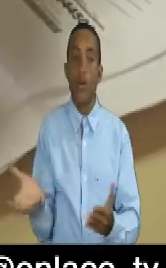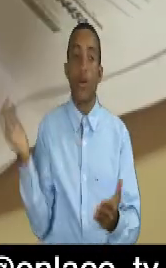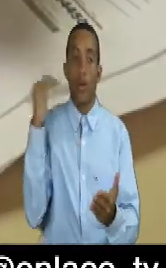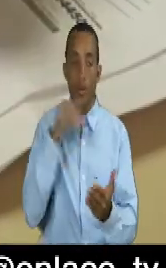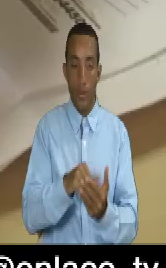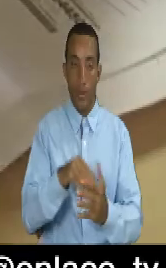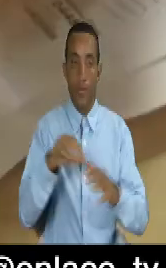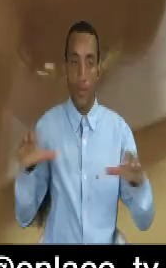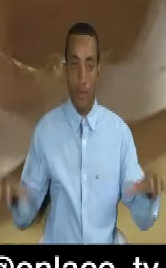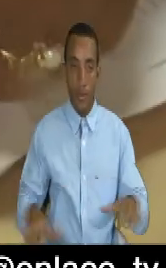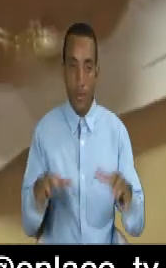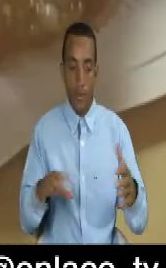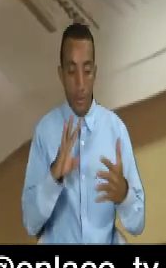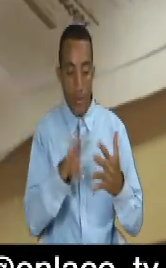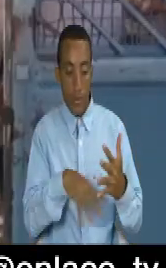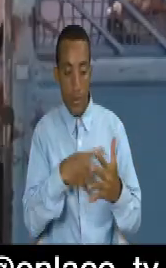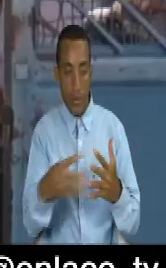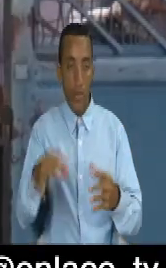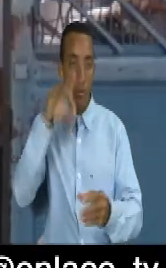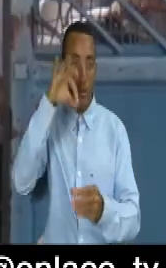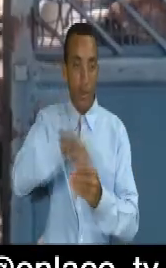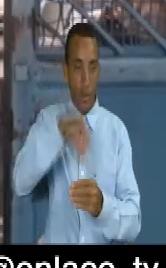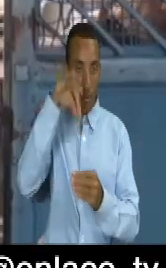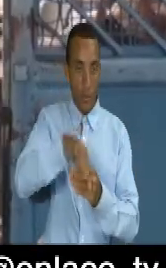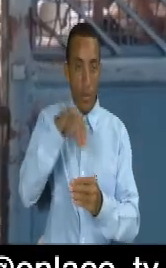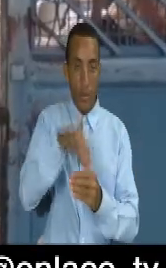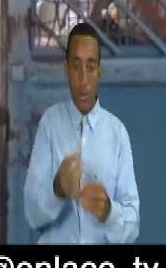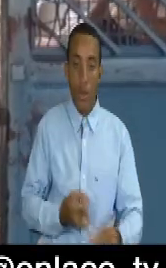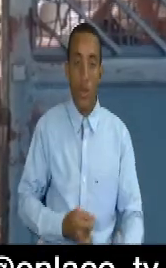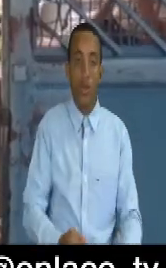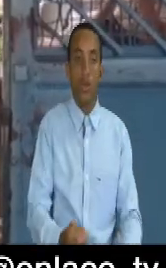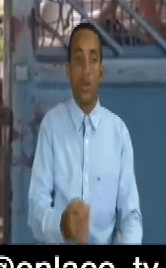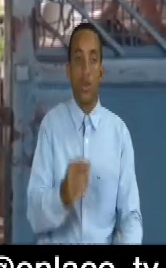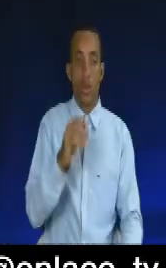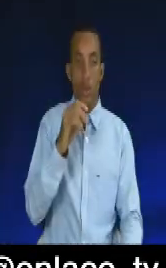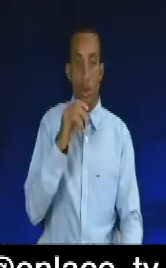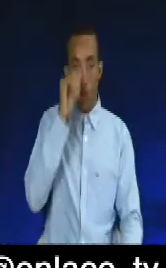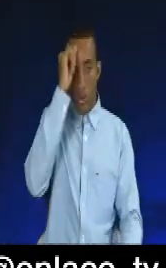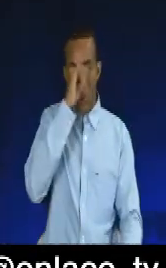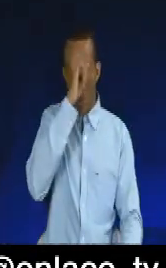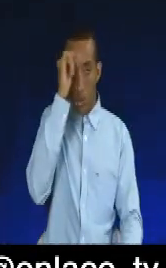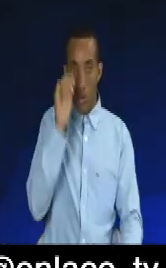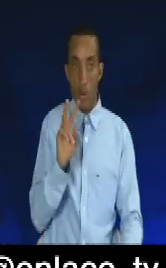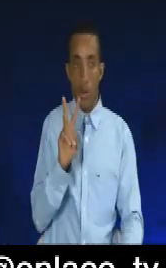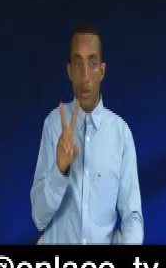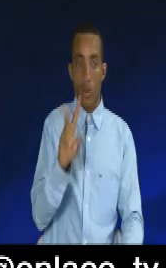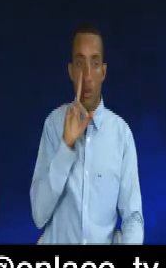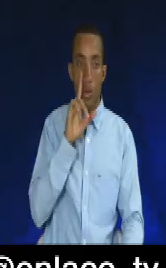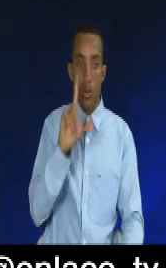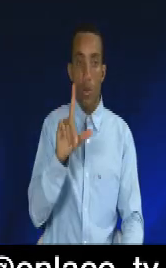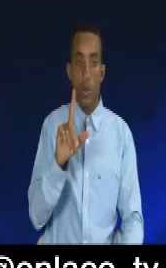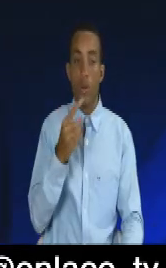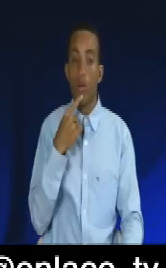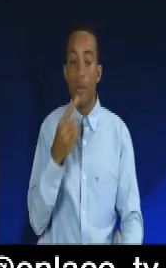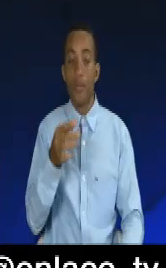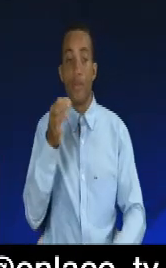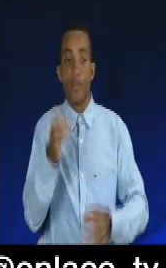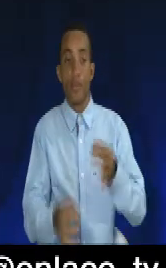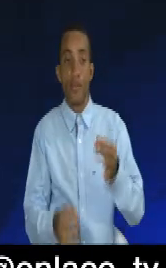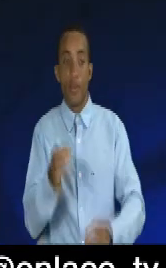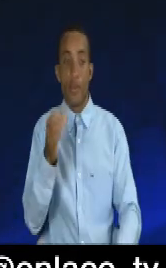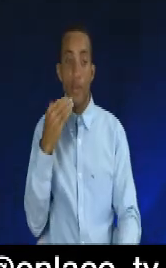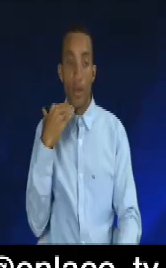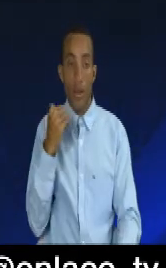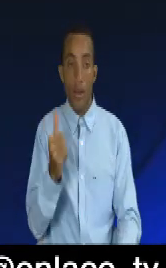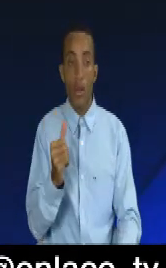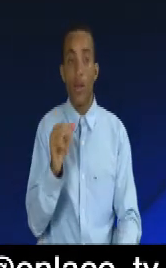en el calendario electoral correspondiente a la jornada de votación de este domingo 2 de julio en Barranca Bermeja. El juzgado segundo promiscuo de familia de Barranca Bermeja dejó